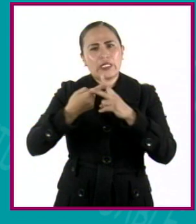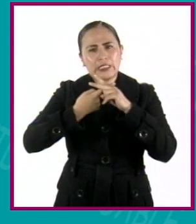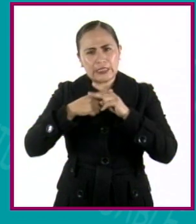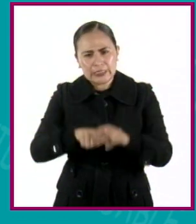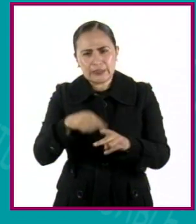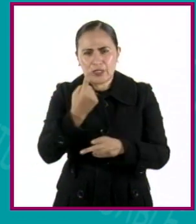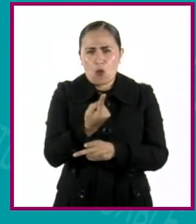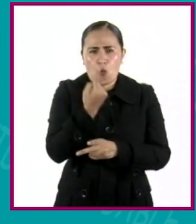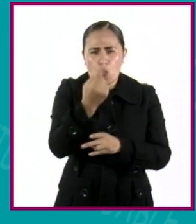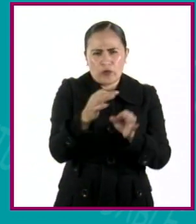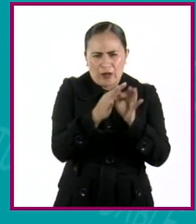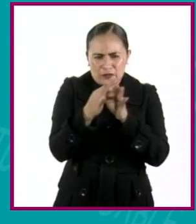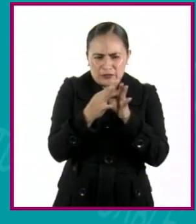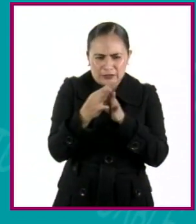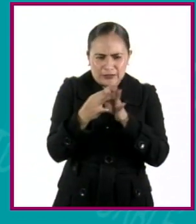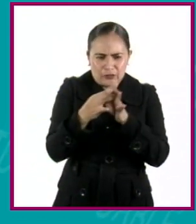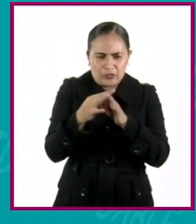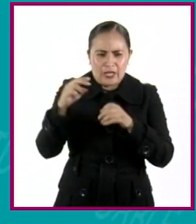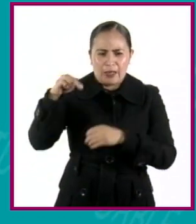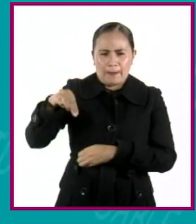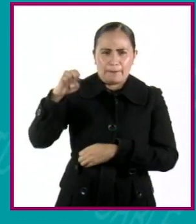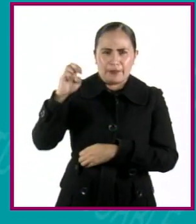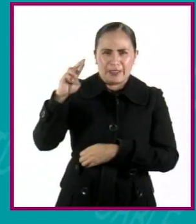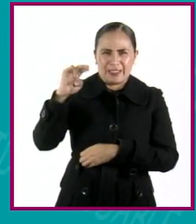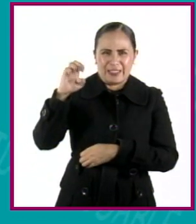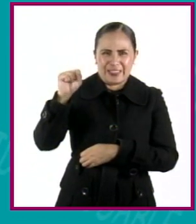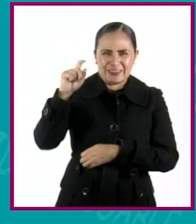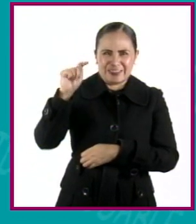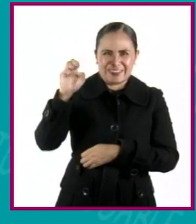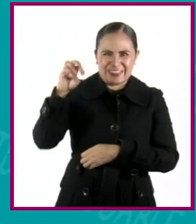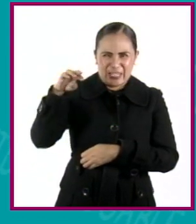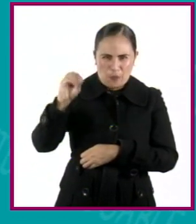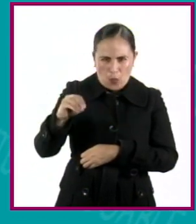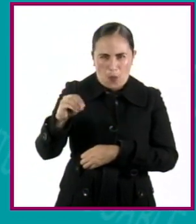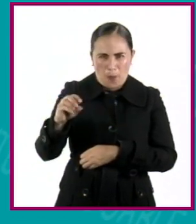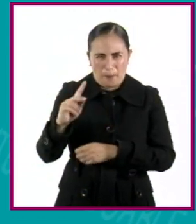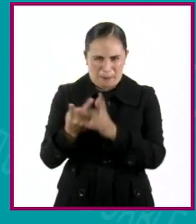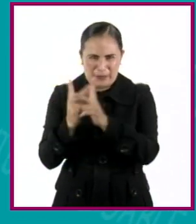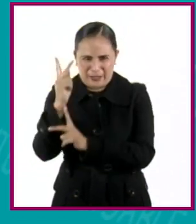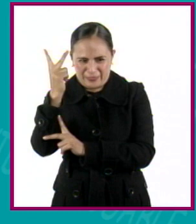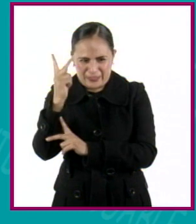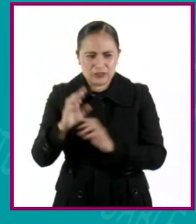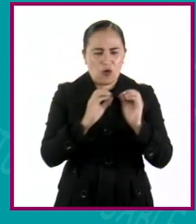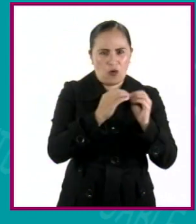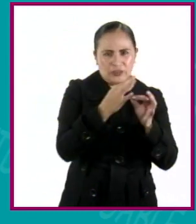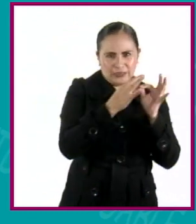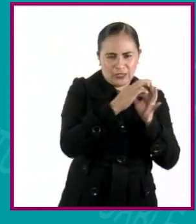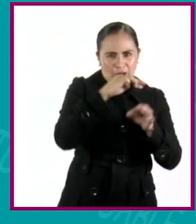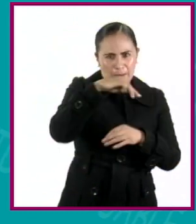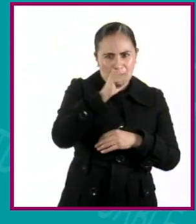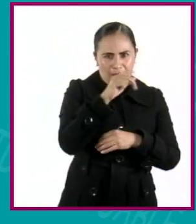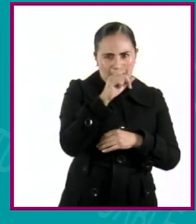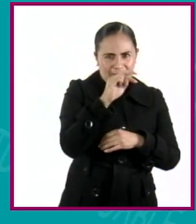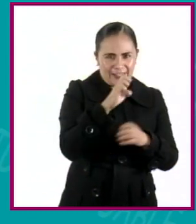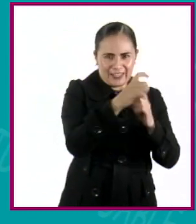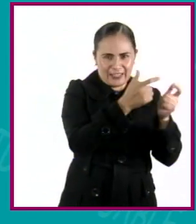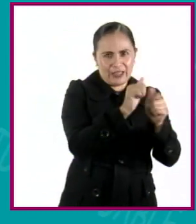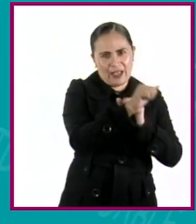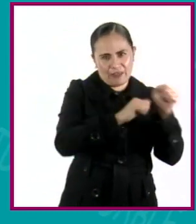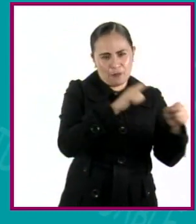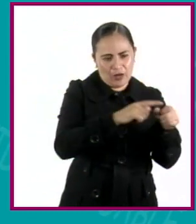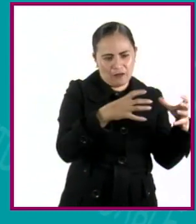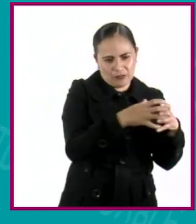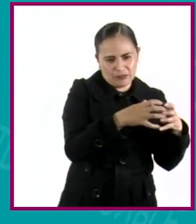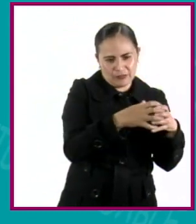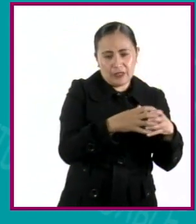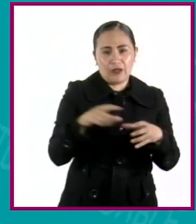homogéneo de células meristemáticas en el caso de las plantas o células madre en el caso de los animales. Tanto las células del meristemo como